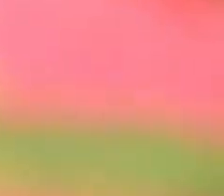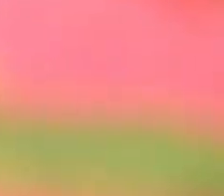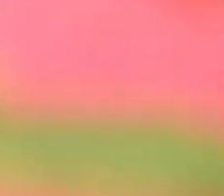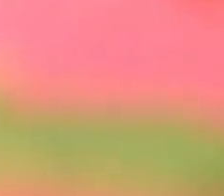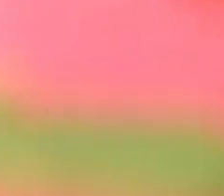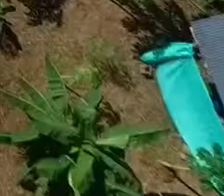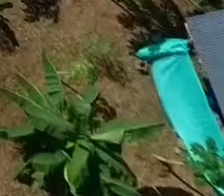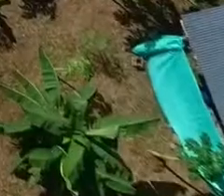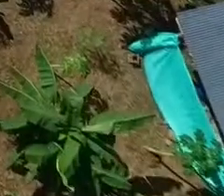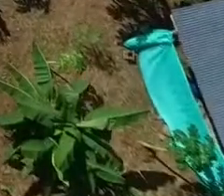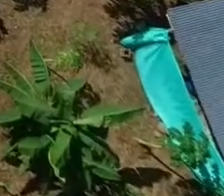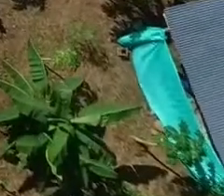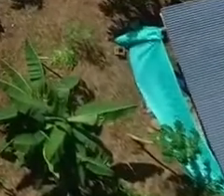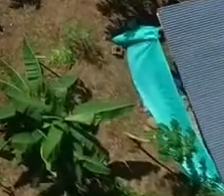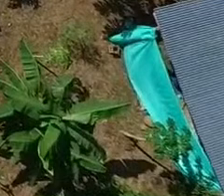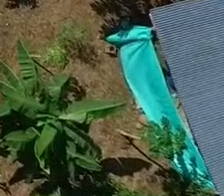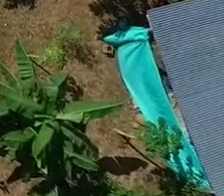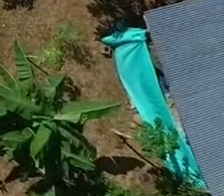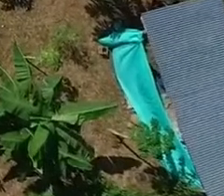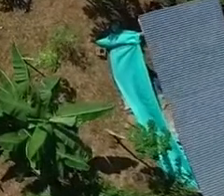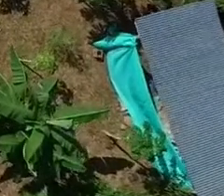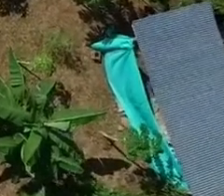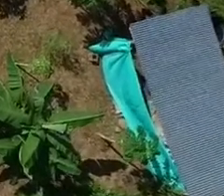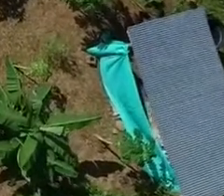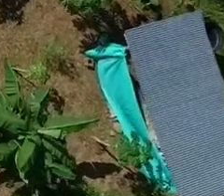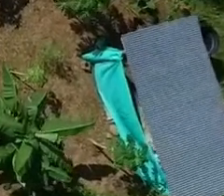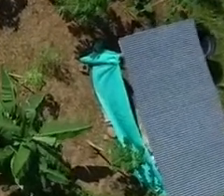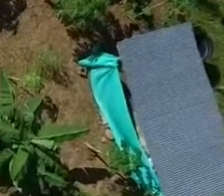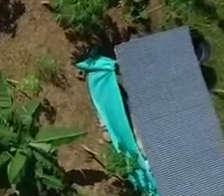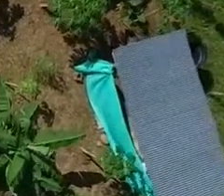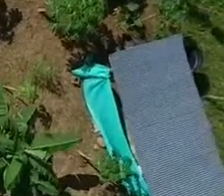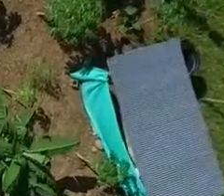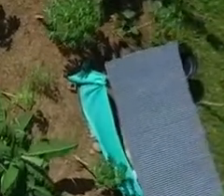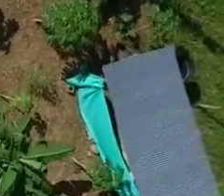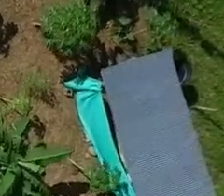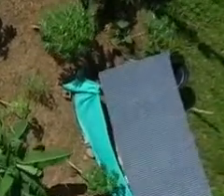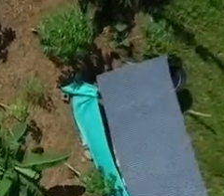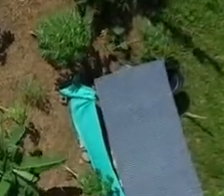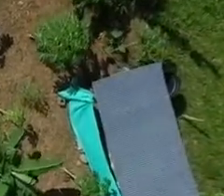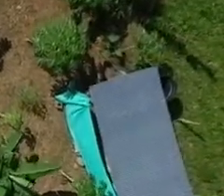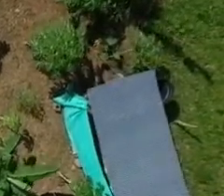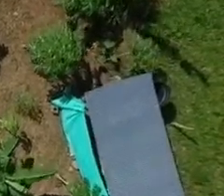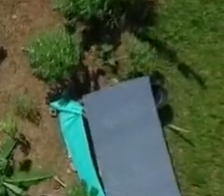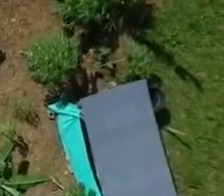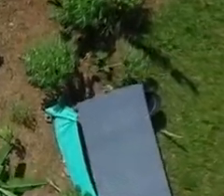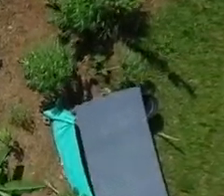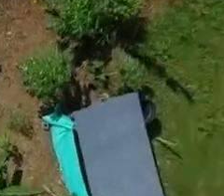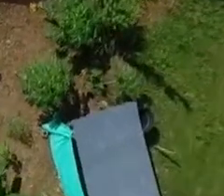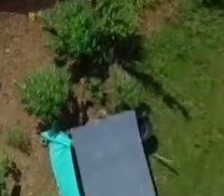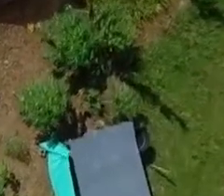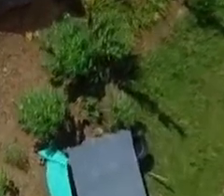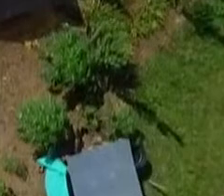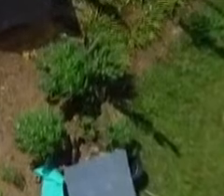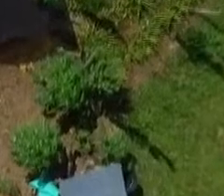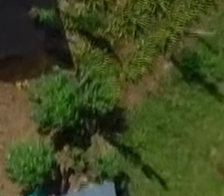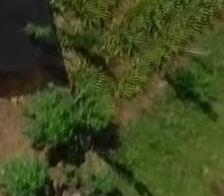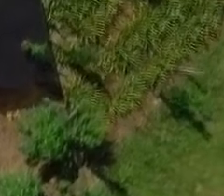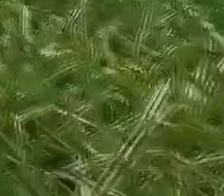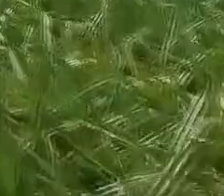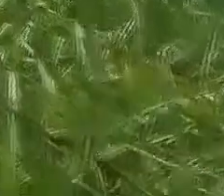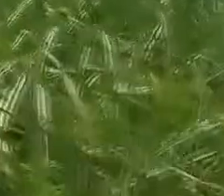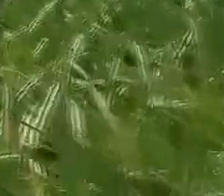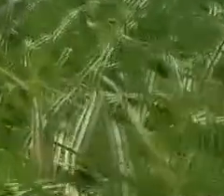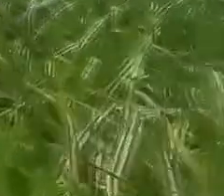Bajo estos objetivos, la Organización de las Naciones Unidas para la Alimentación y la Agricultura, FAO, junto con el